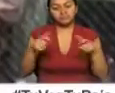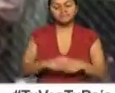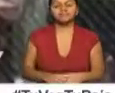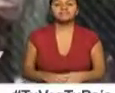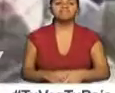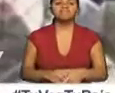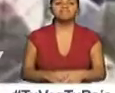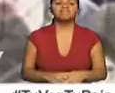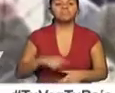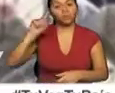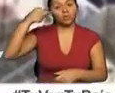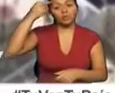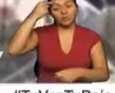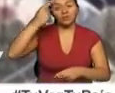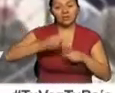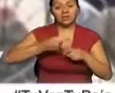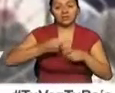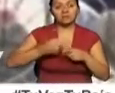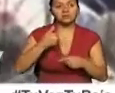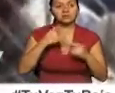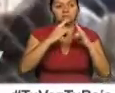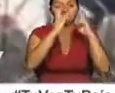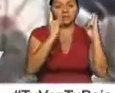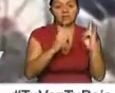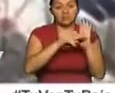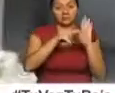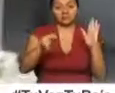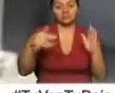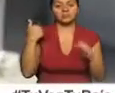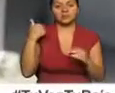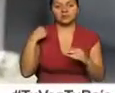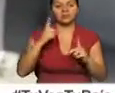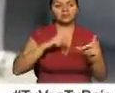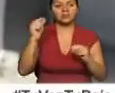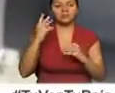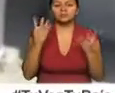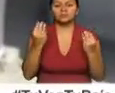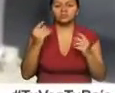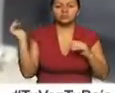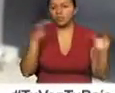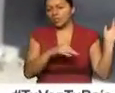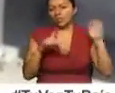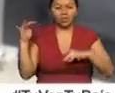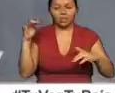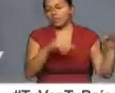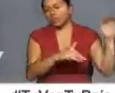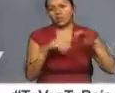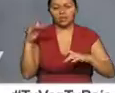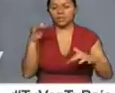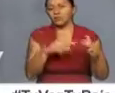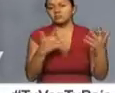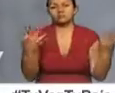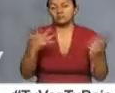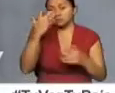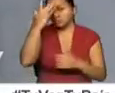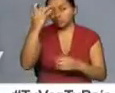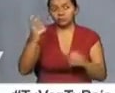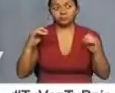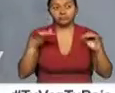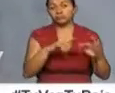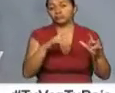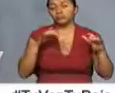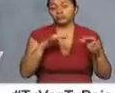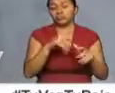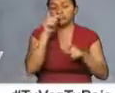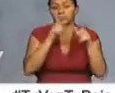El gobierno griego planea aumentar el número de centros de acogida para los inmigrantes ante la saturación que se vive en los actuales, pese a que el flujo de este